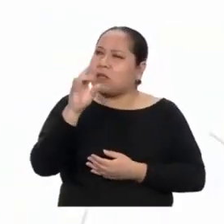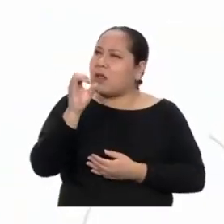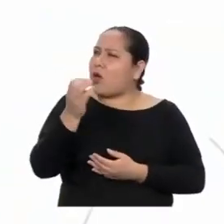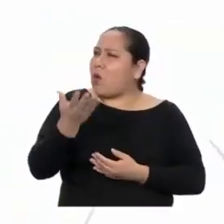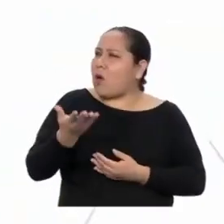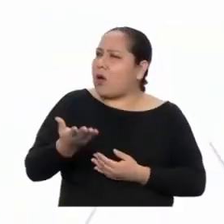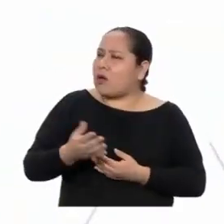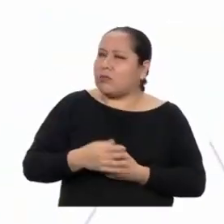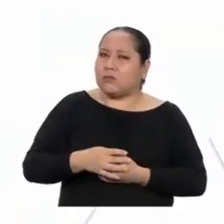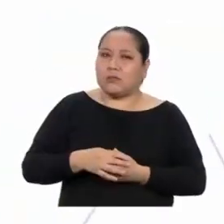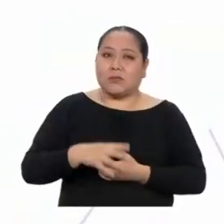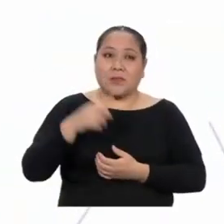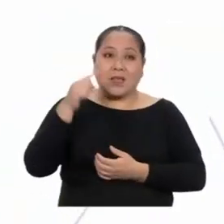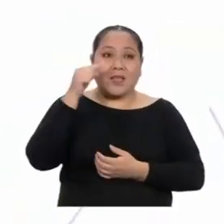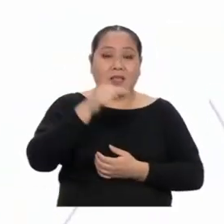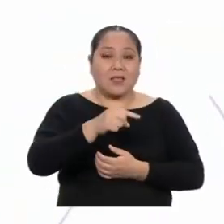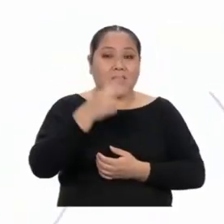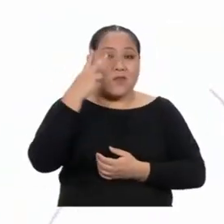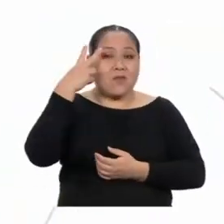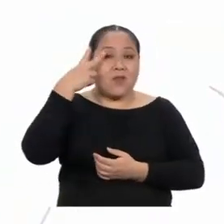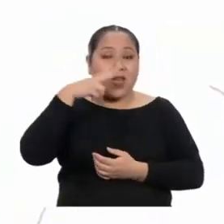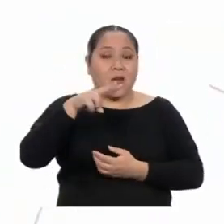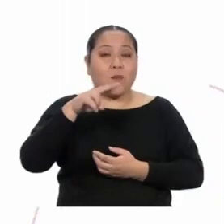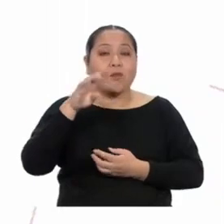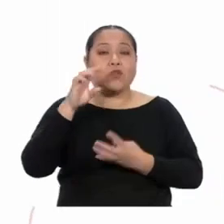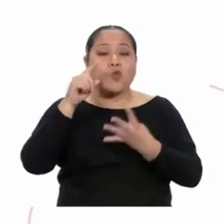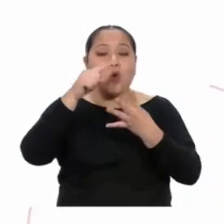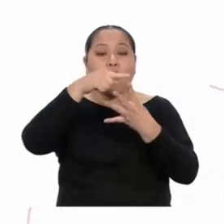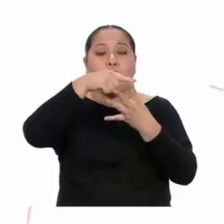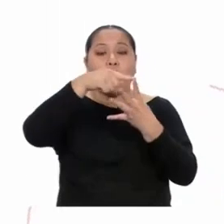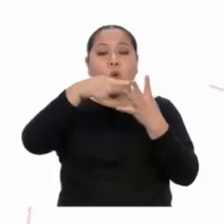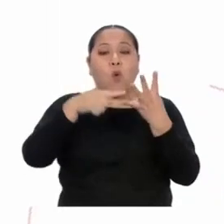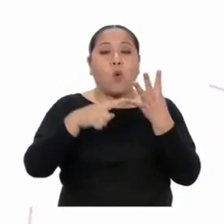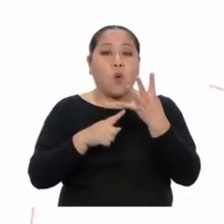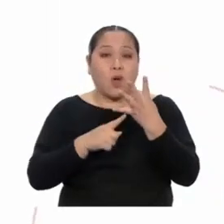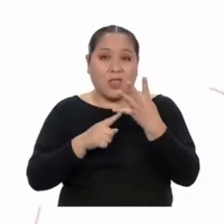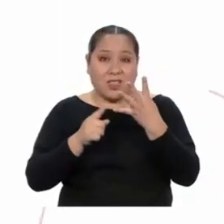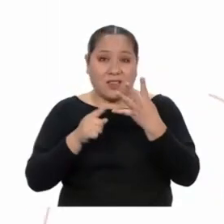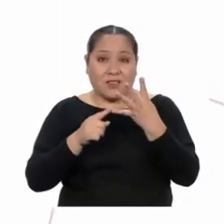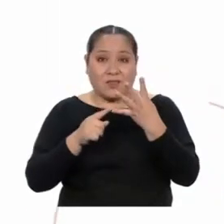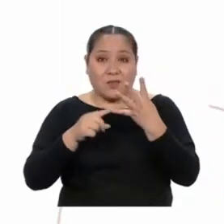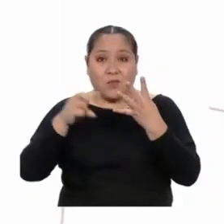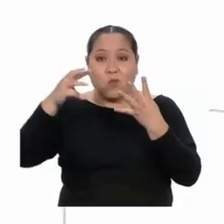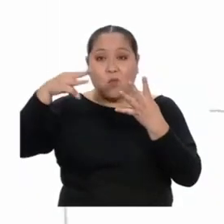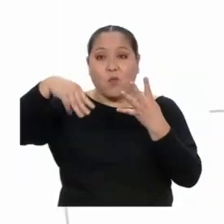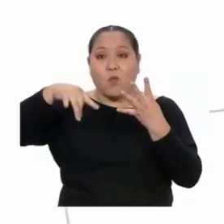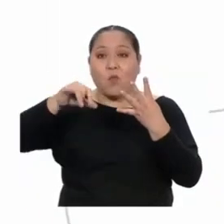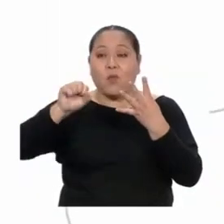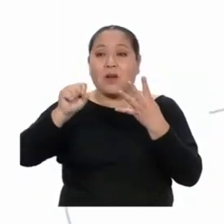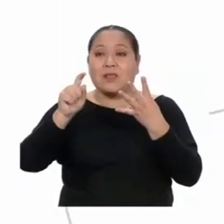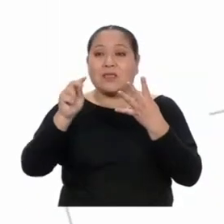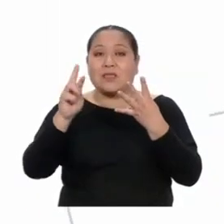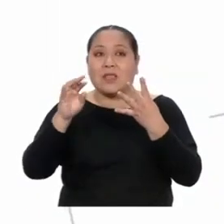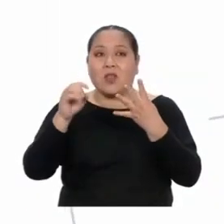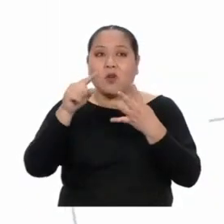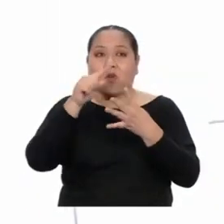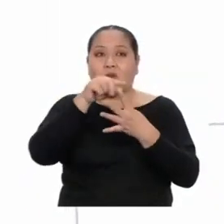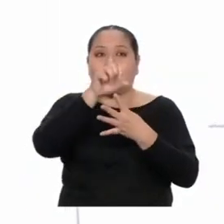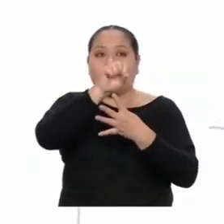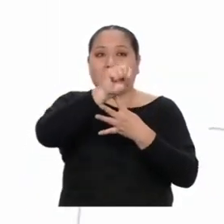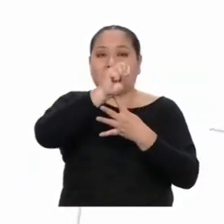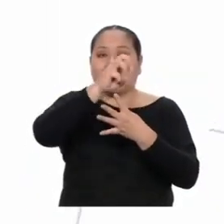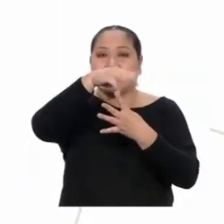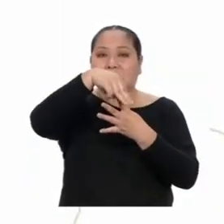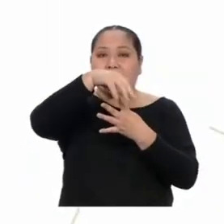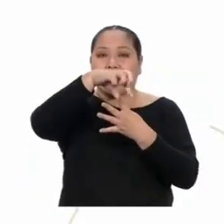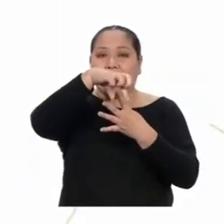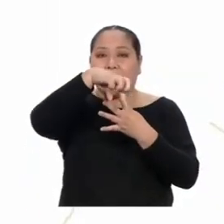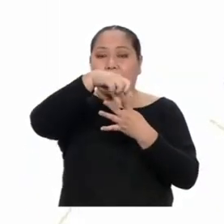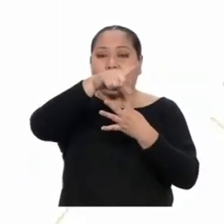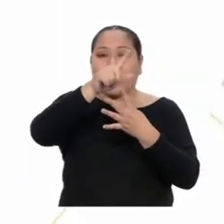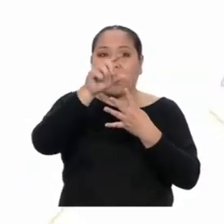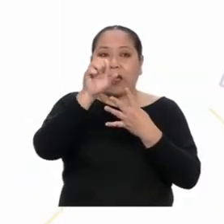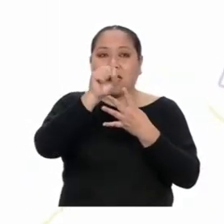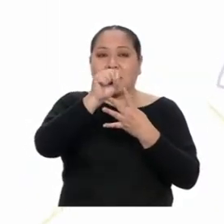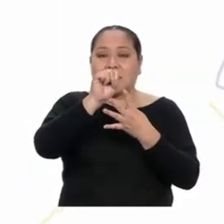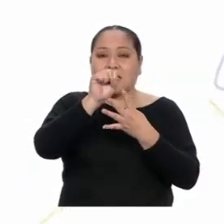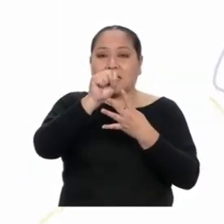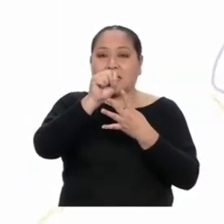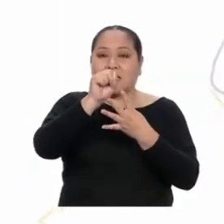caso, vamos a ver 4 técnicas de muestreo aleatorio, que son simple,